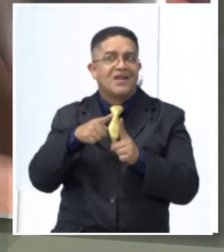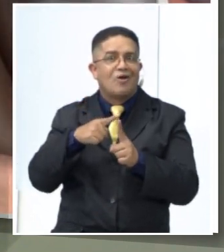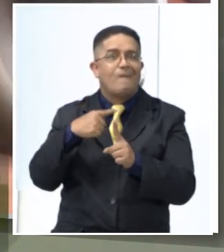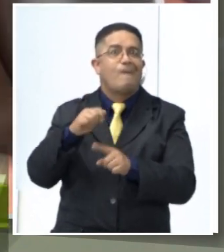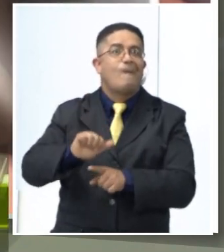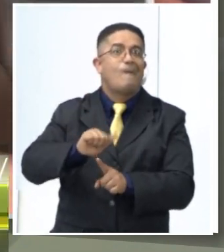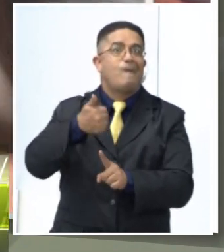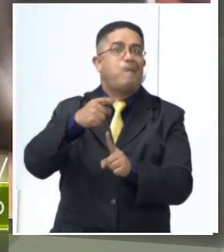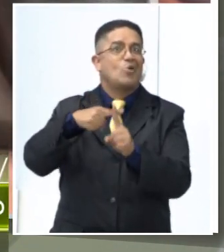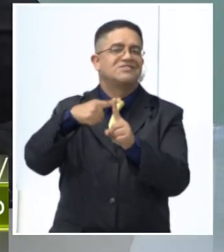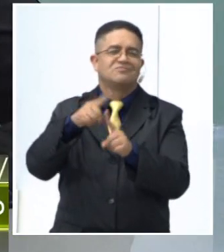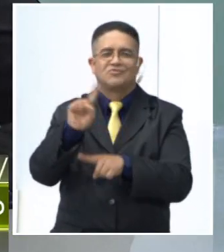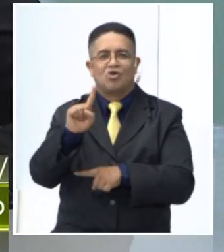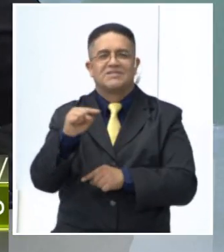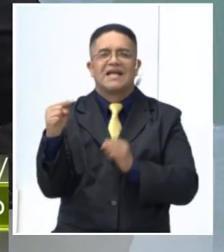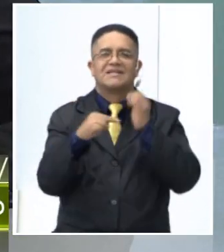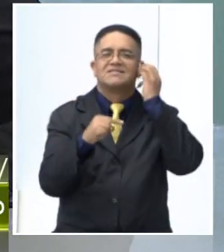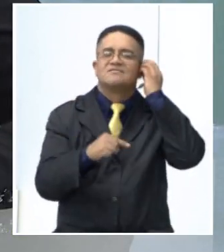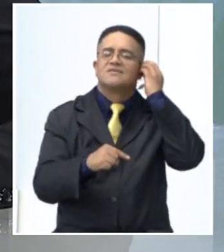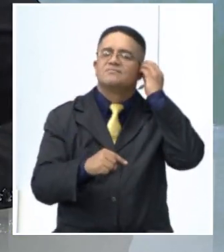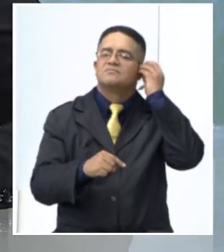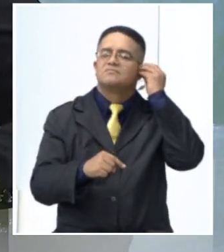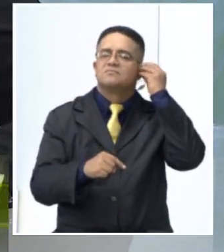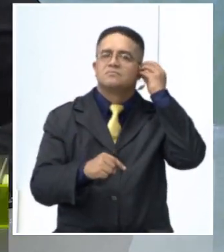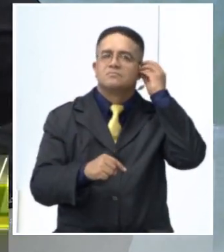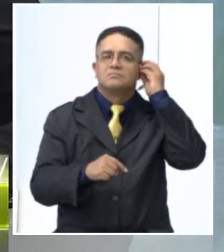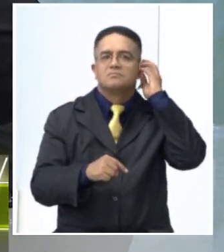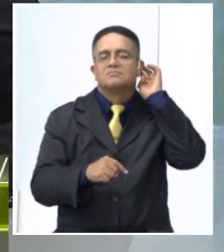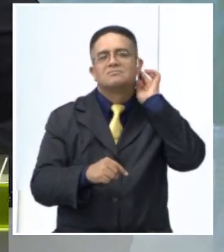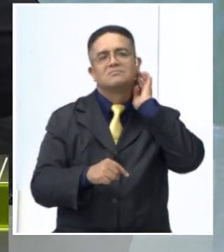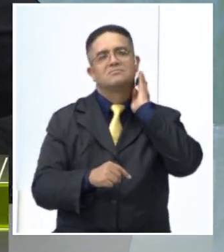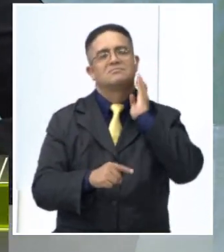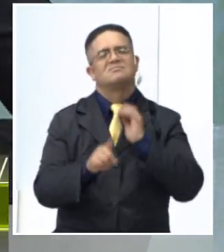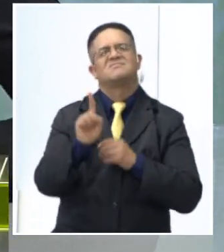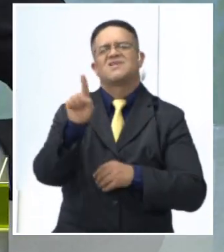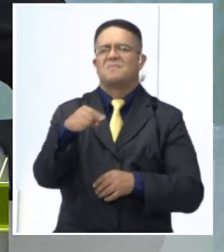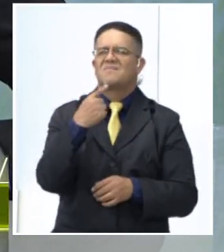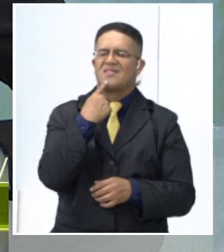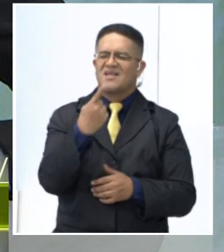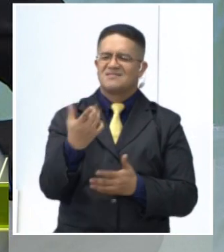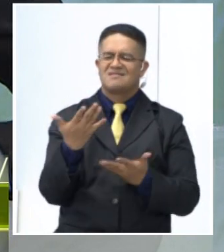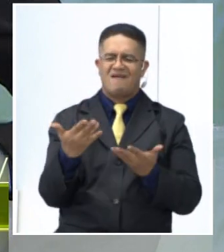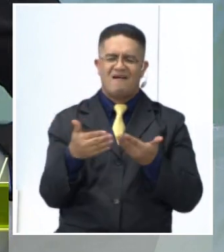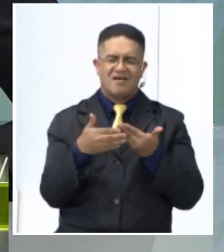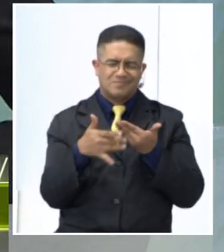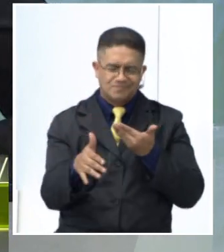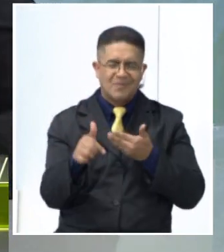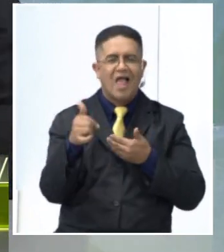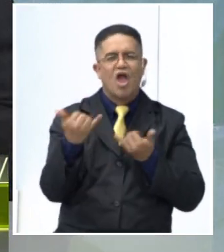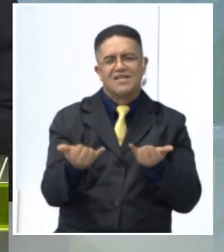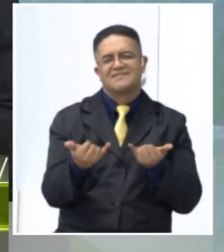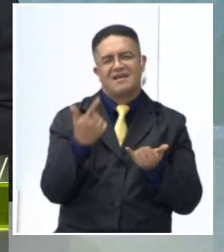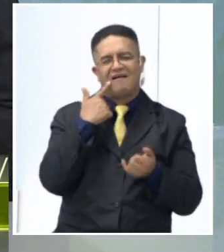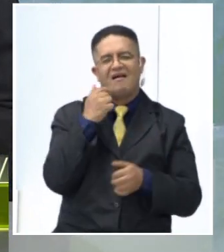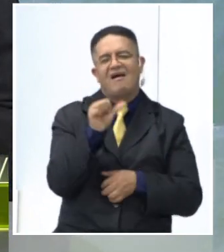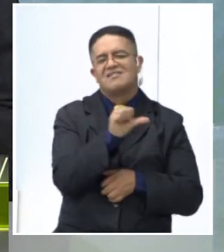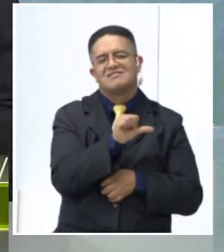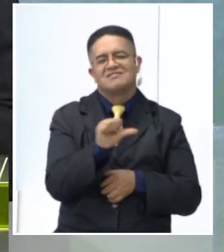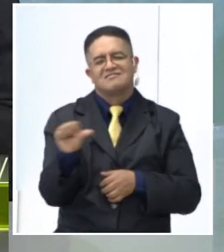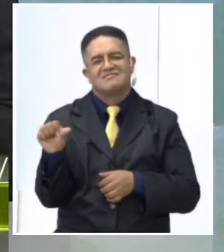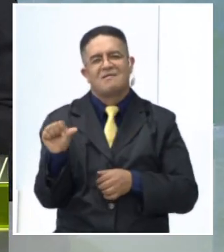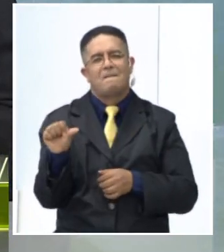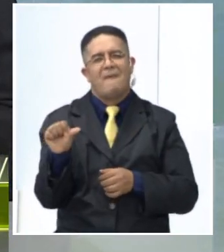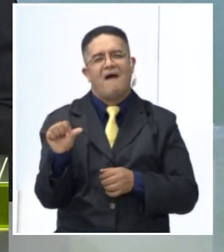negativa. Nos comentabas precisamente que durante la temporada festiva, ¿no? Sobre todo ahora que viene la Semana Santa, es